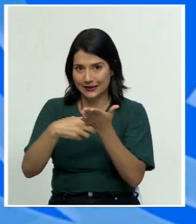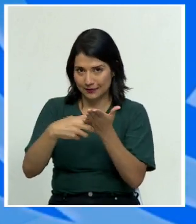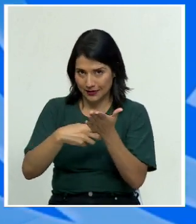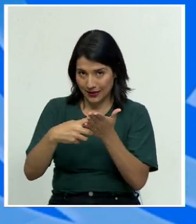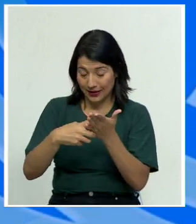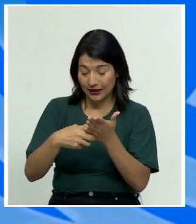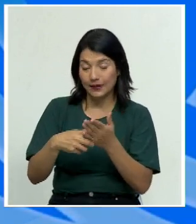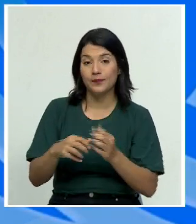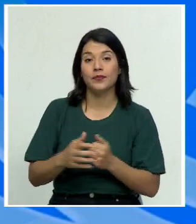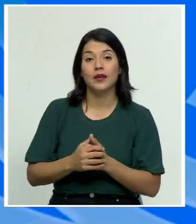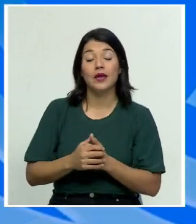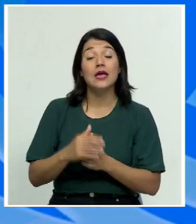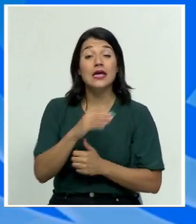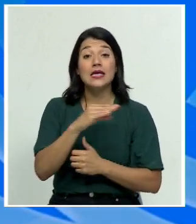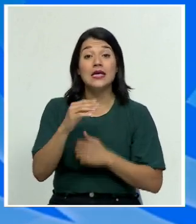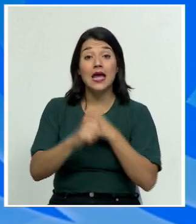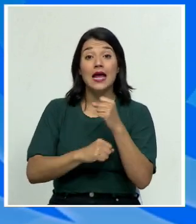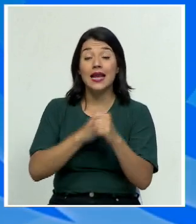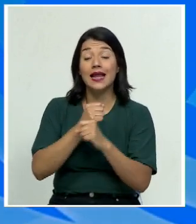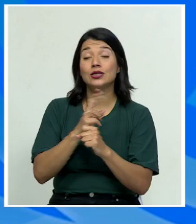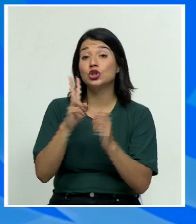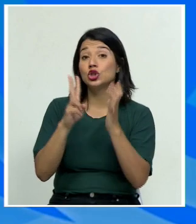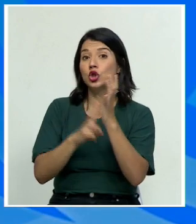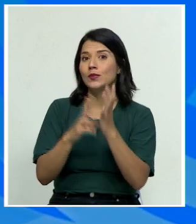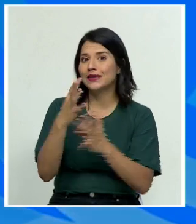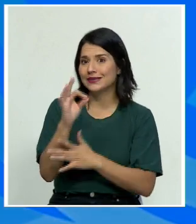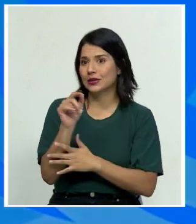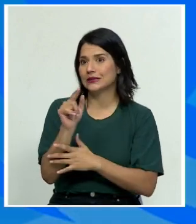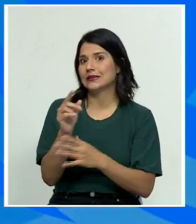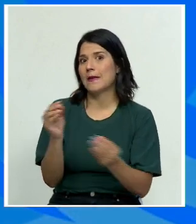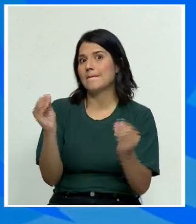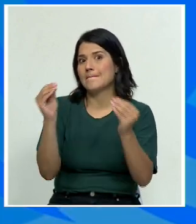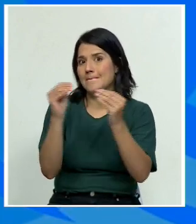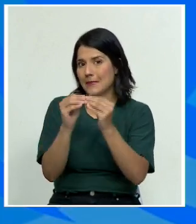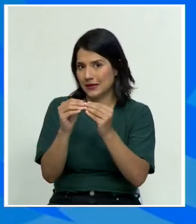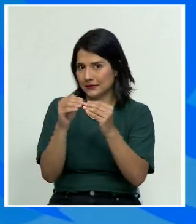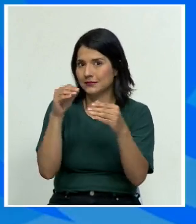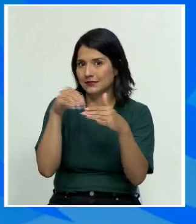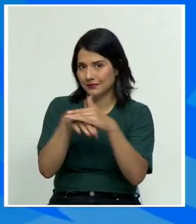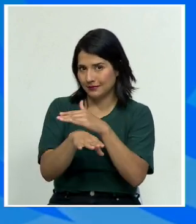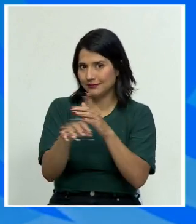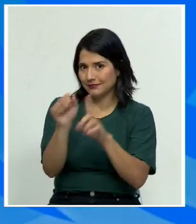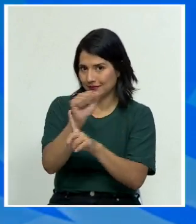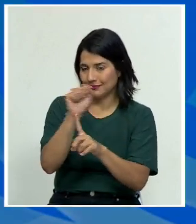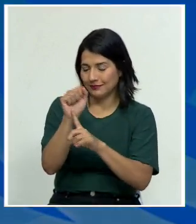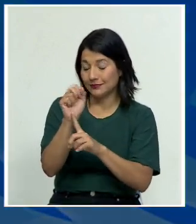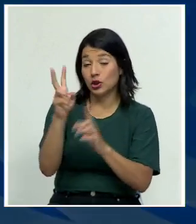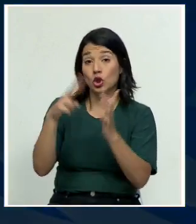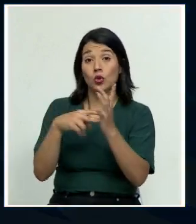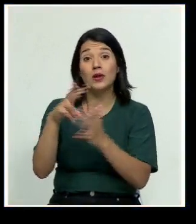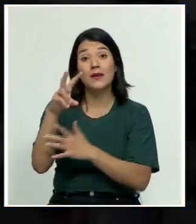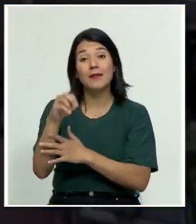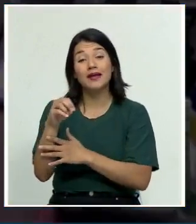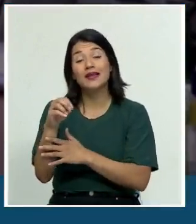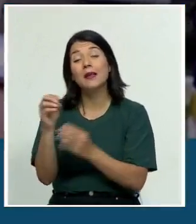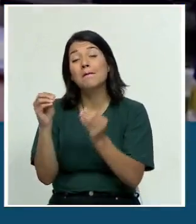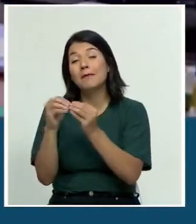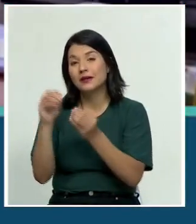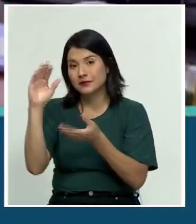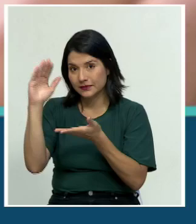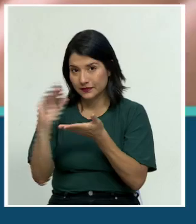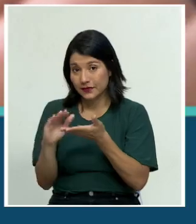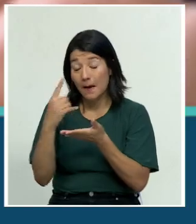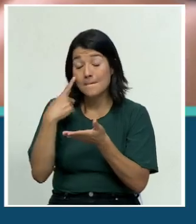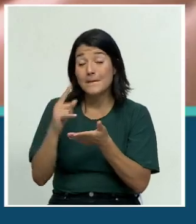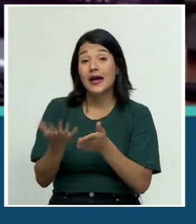pública laboral, siendo el 2019 el año con más casos entrados, mientras que el 2020 obtuvo la cifra más baja. Para los expertos,